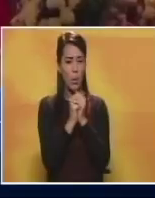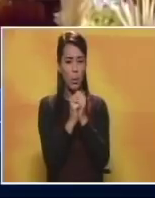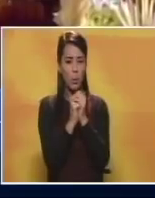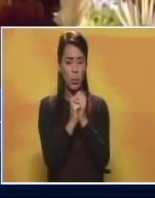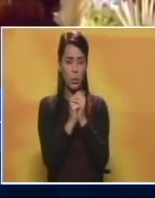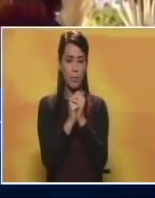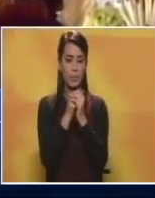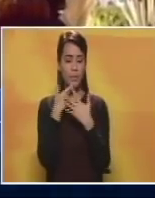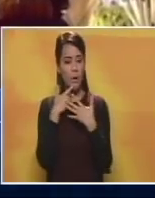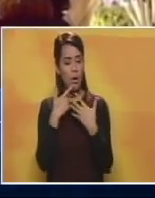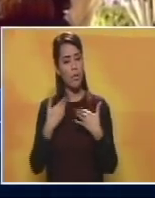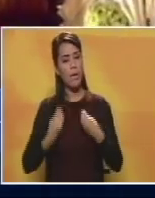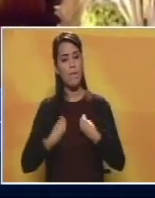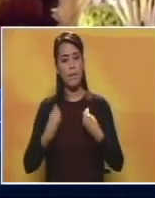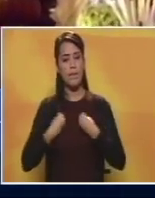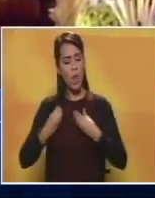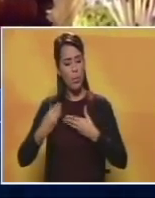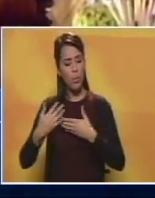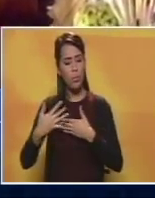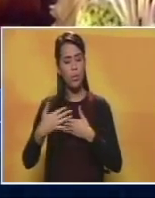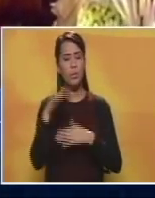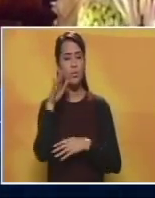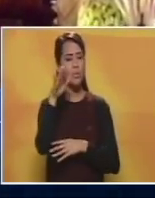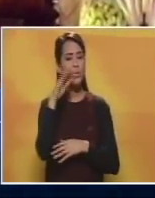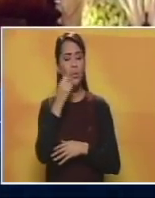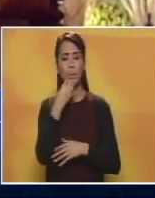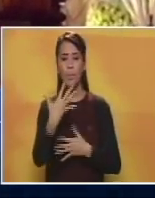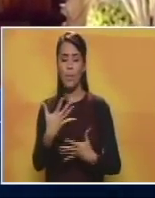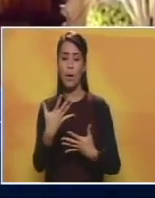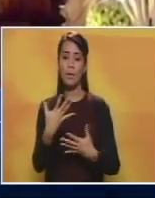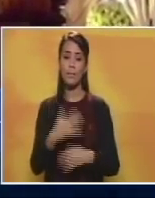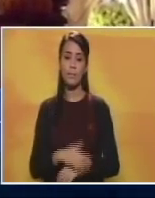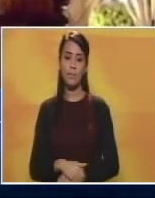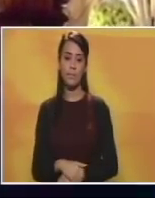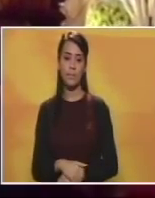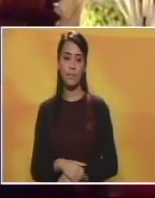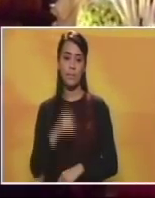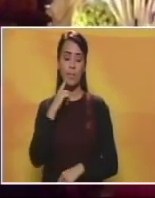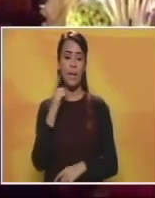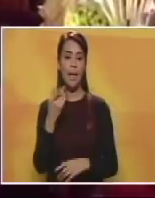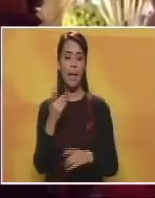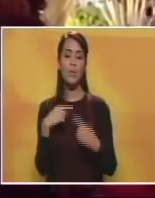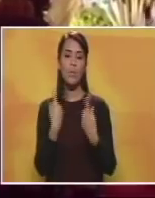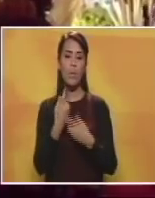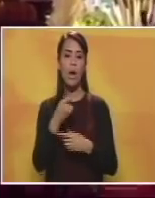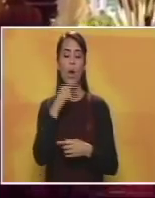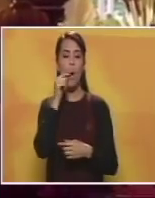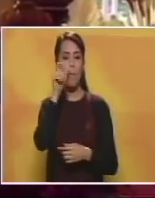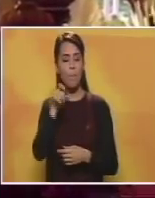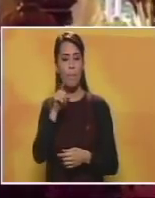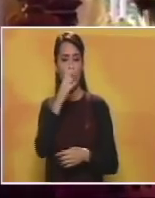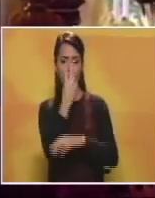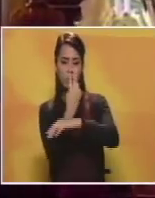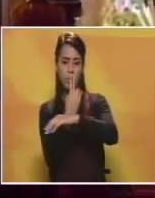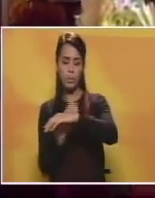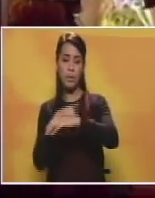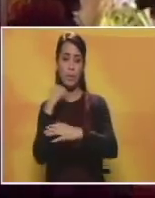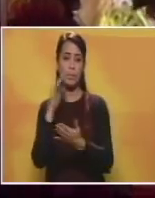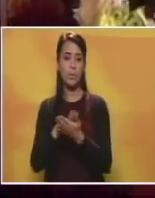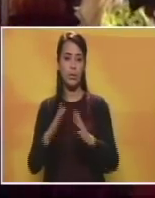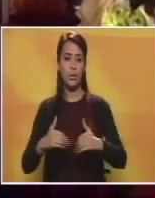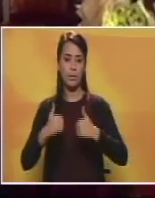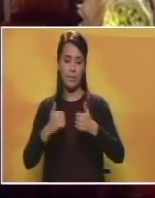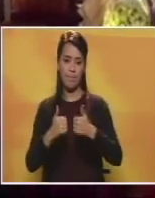a garantizar una vida larga y próspera, así como en favor de Saman Kunan, el buzo quien falleció durante las operaciones de rescate.